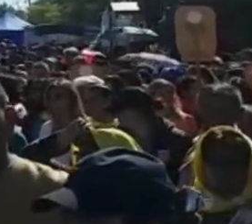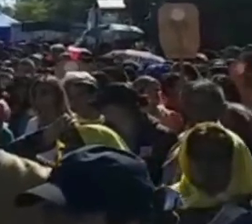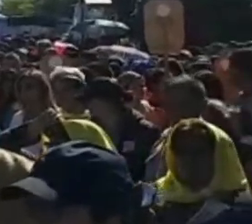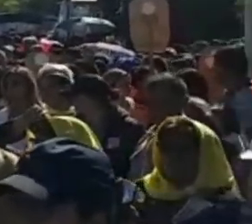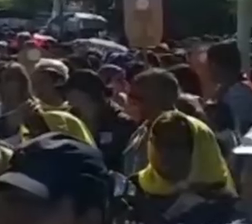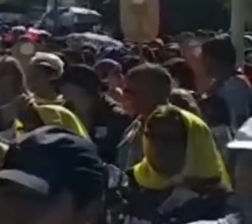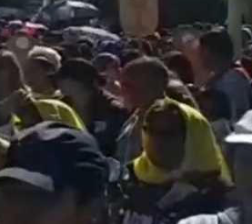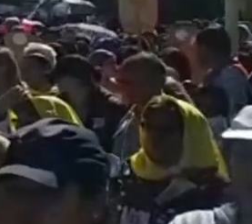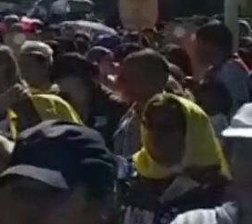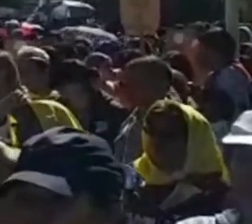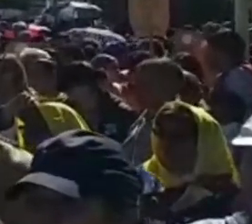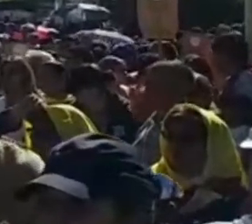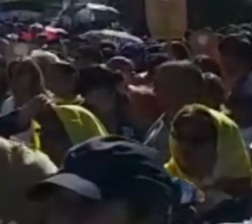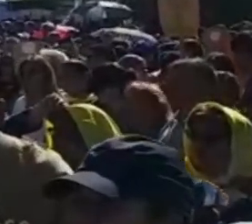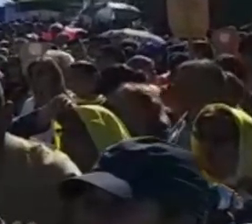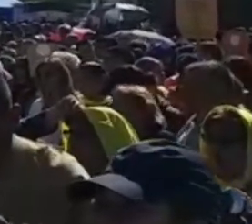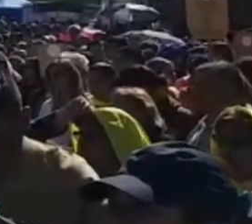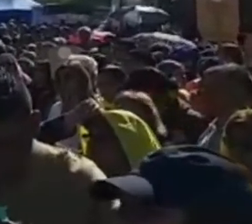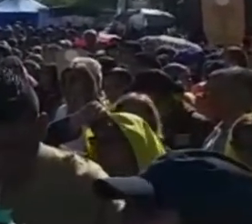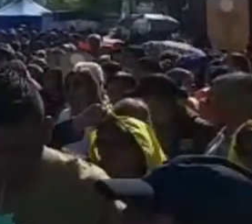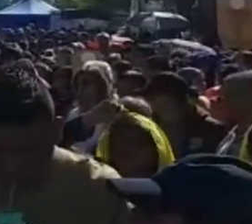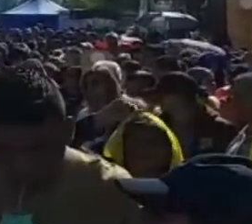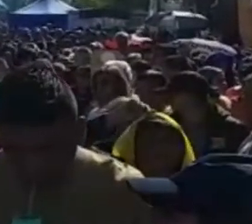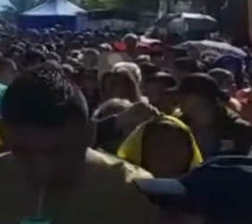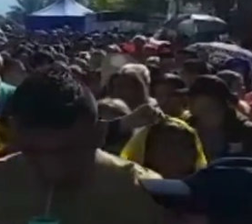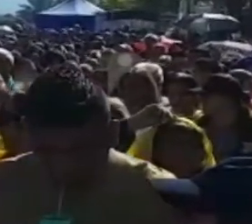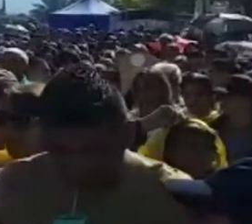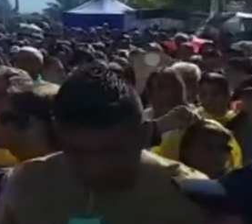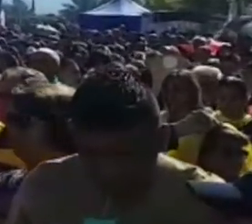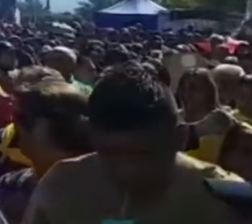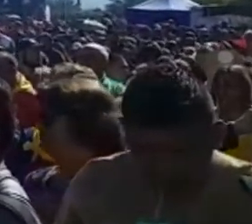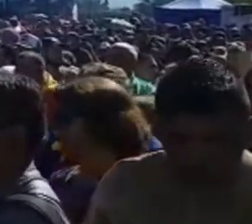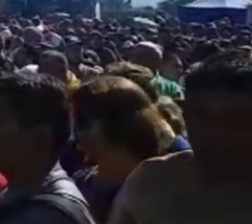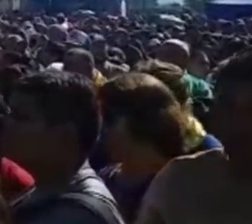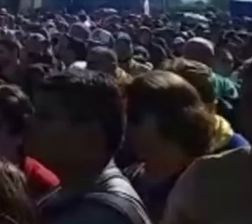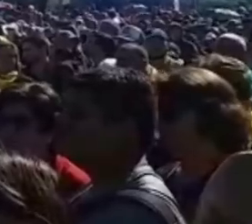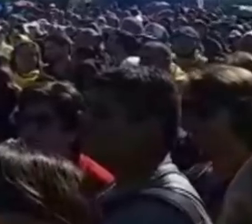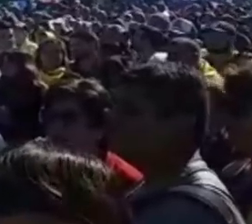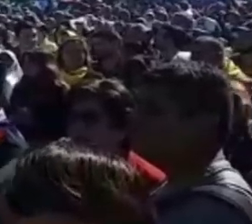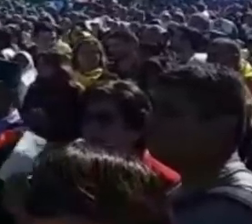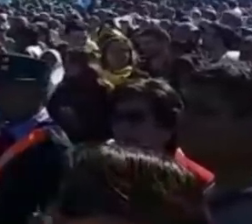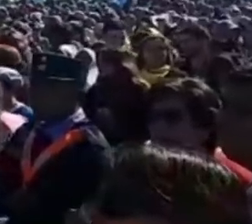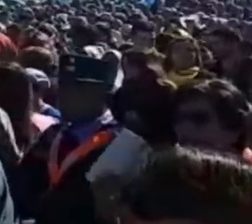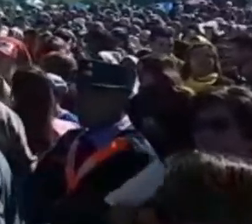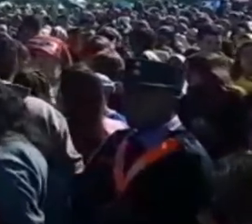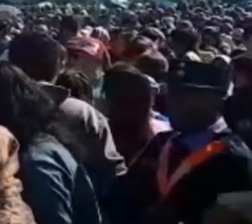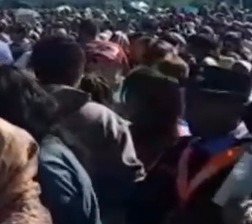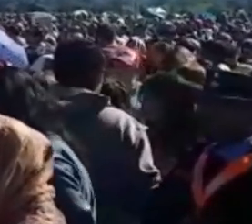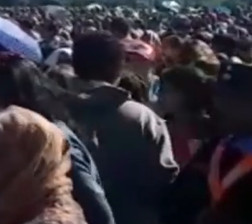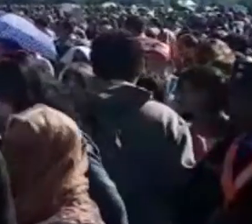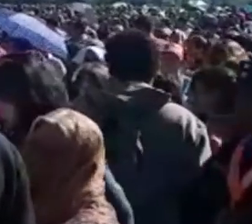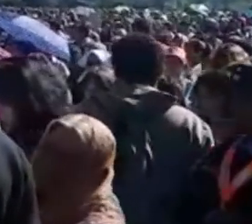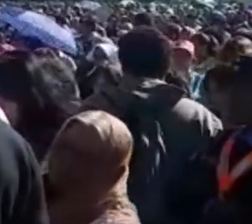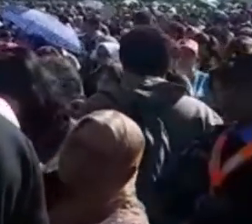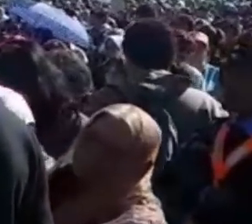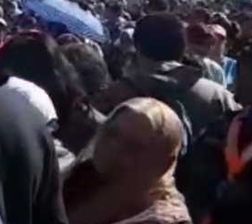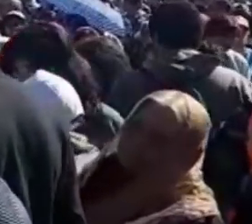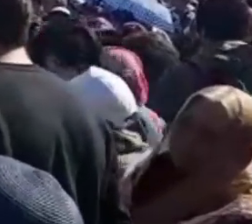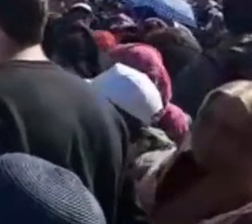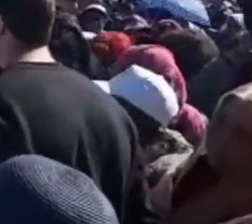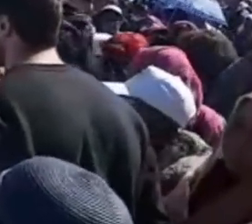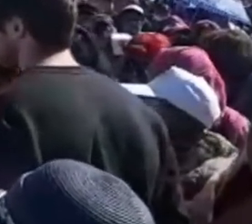recordamos, dice el Señor, yo estaré con ustedes hasta el fin Gabriel del mundo. Longueville, también sacerdote como alimento en el sacramento